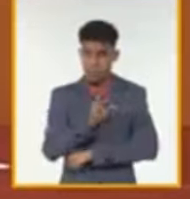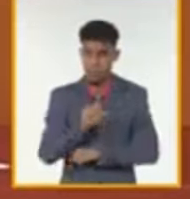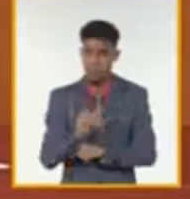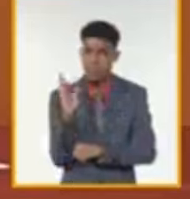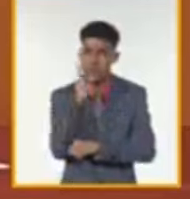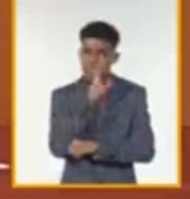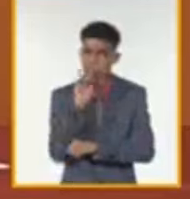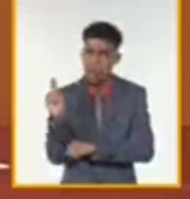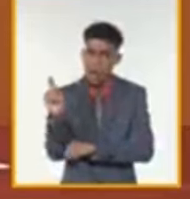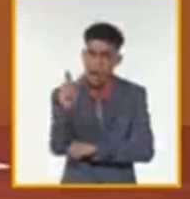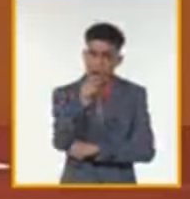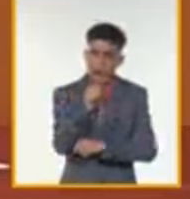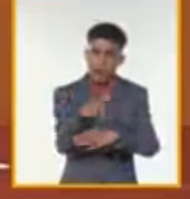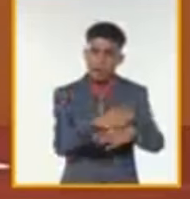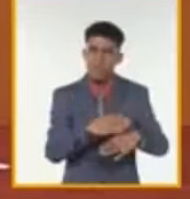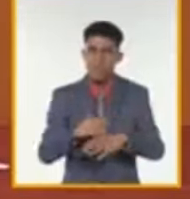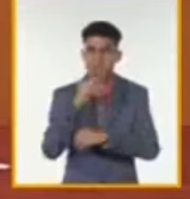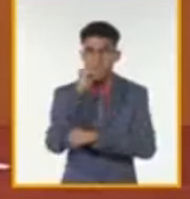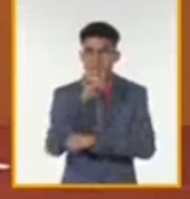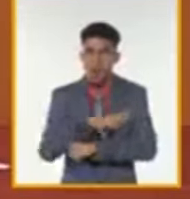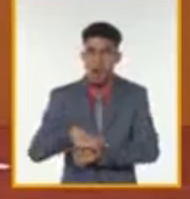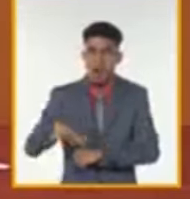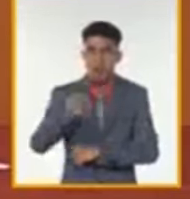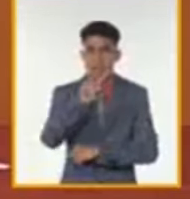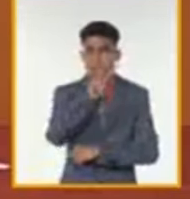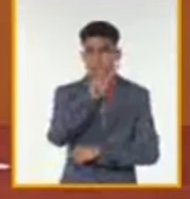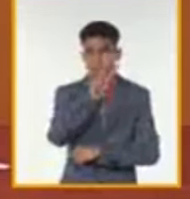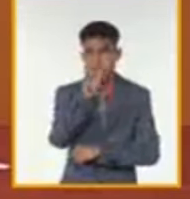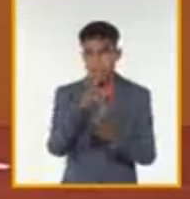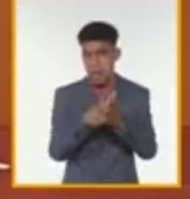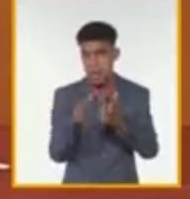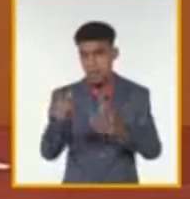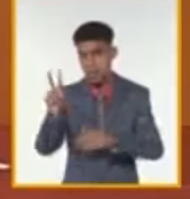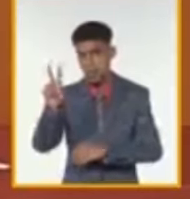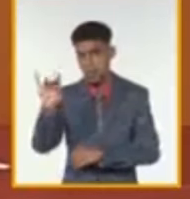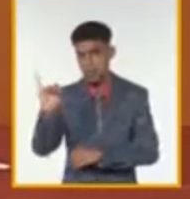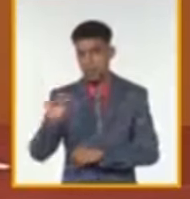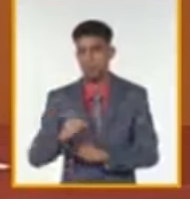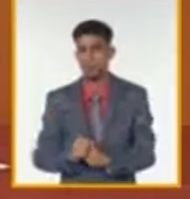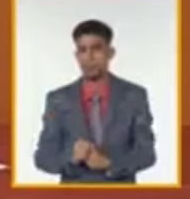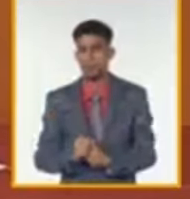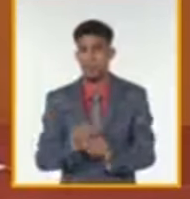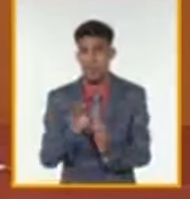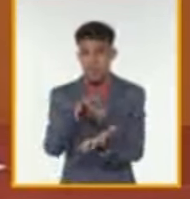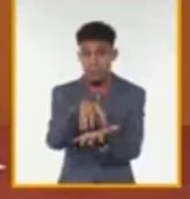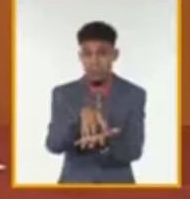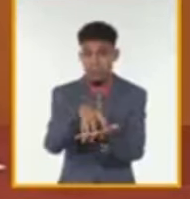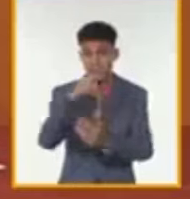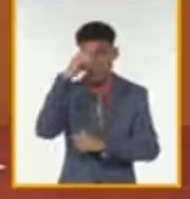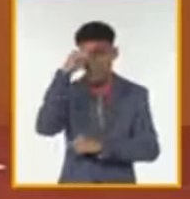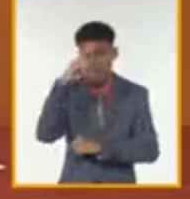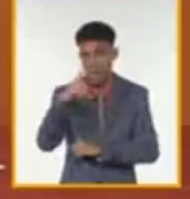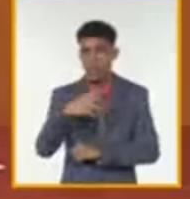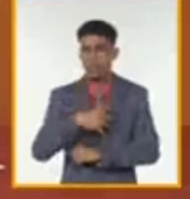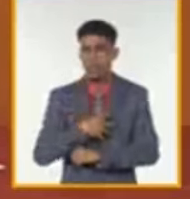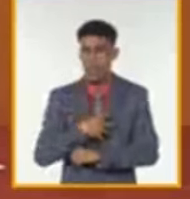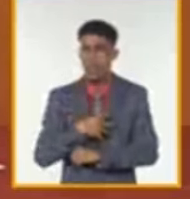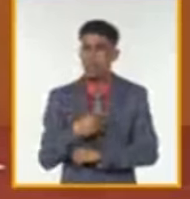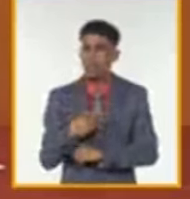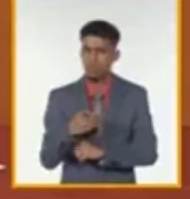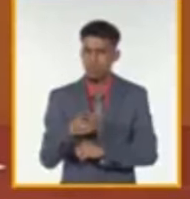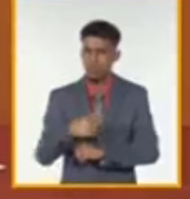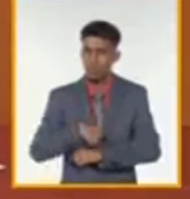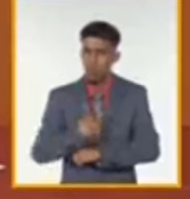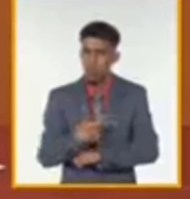populares 23 al 26 acá en Santa Clara una ciudad como decíamos tiene una riqueza cultural extraordinaria